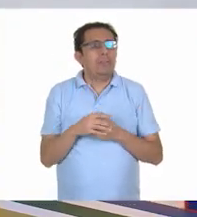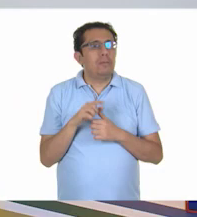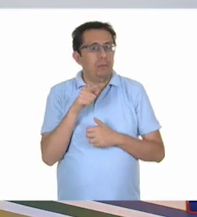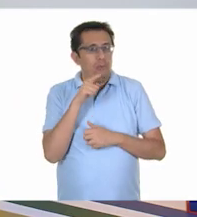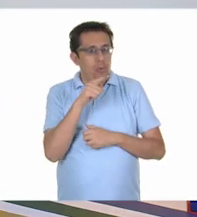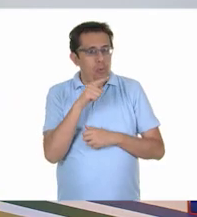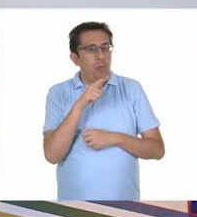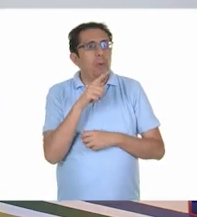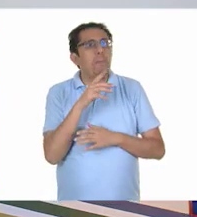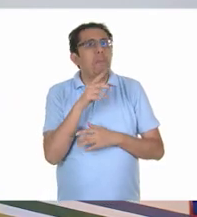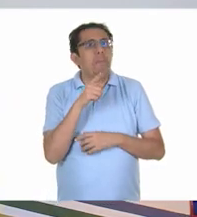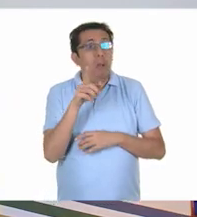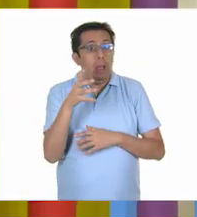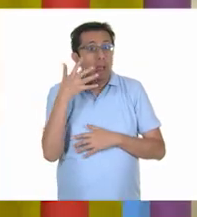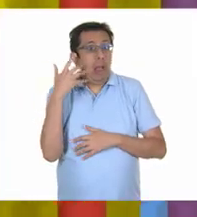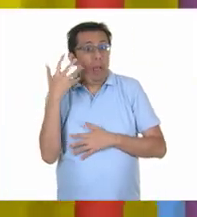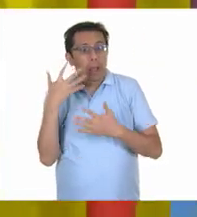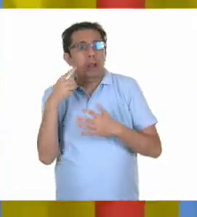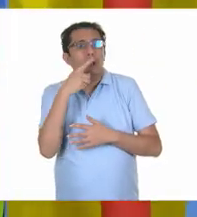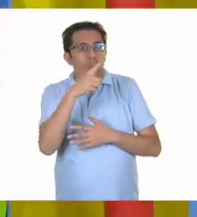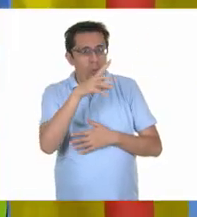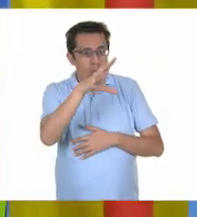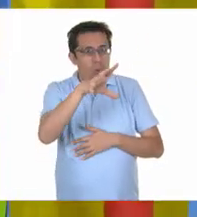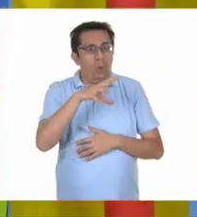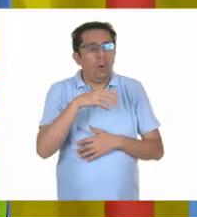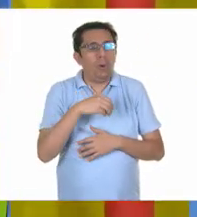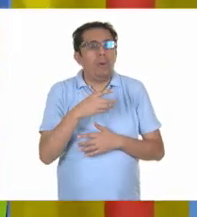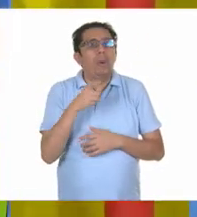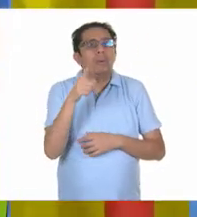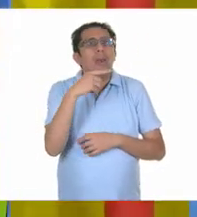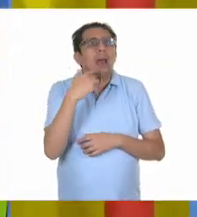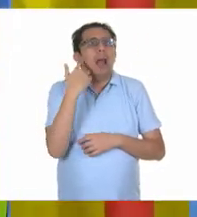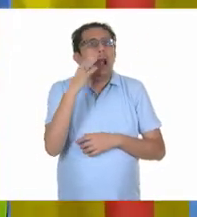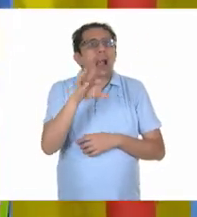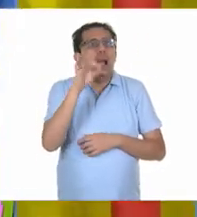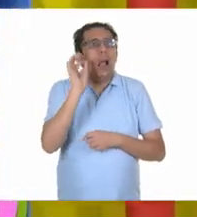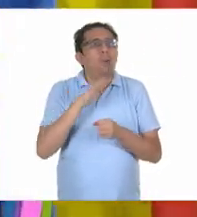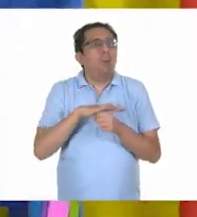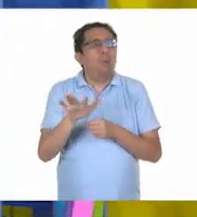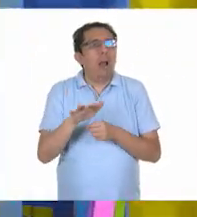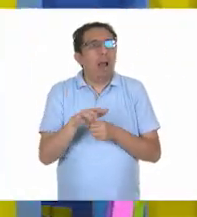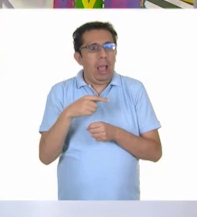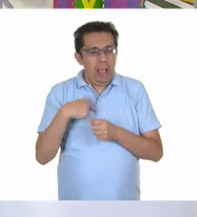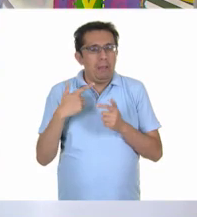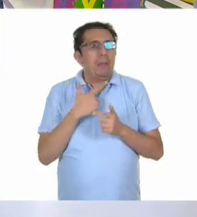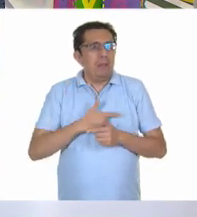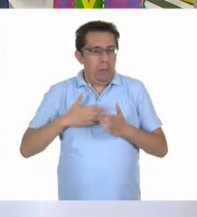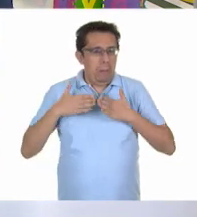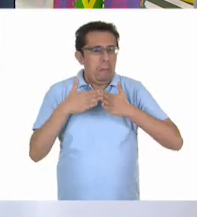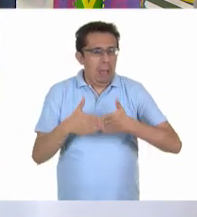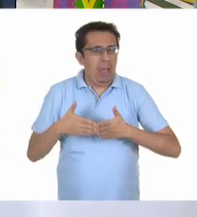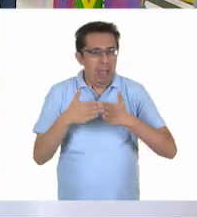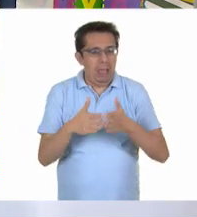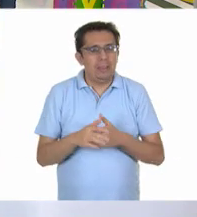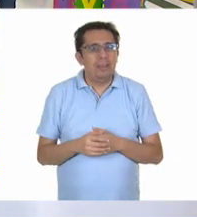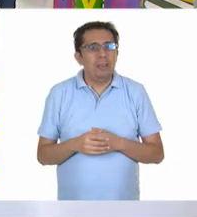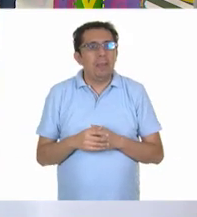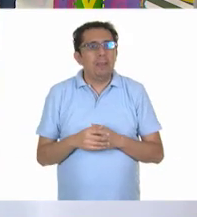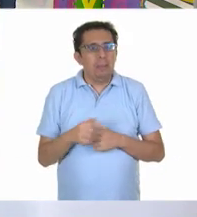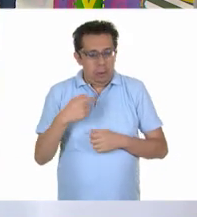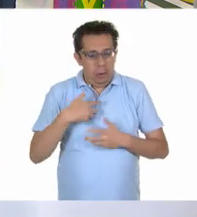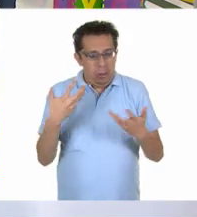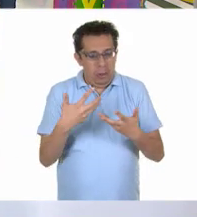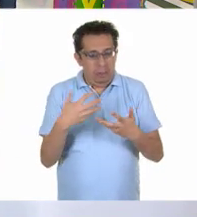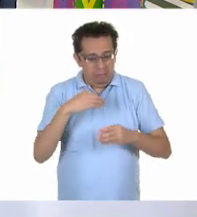Sí, ¿y qué te parece si haces alguna de las que hizo Gato? Sí, ¿cuál les gustó más, niñas y niños? ¿Cuál hacemos? A mí también me gustó el